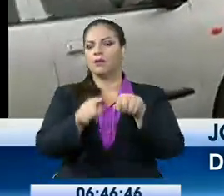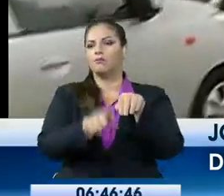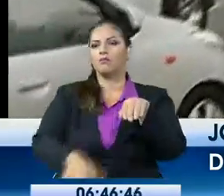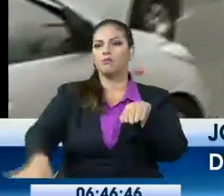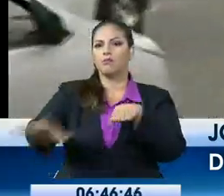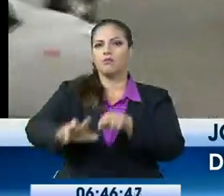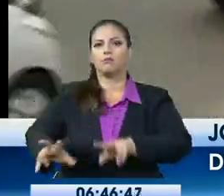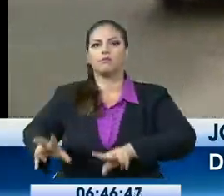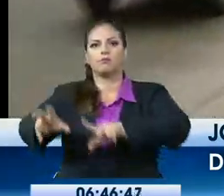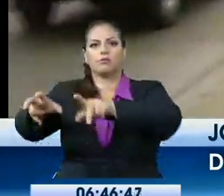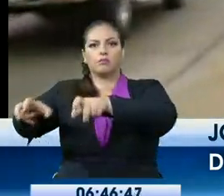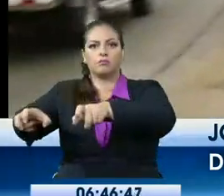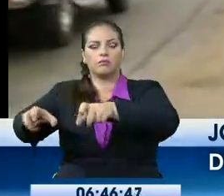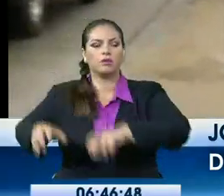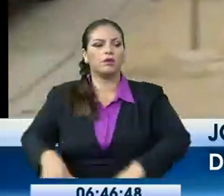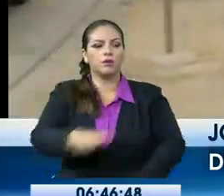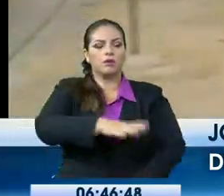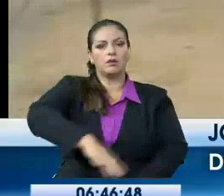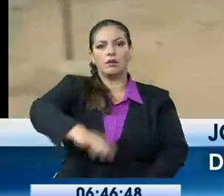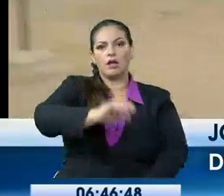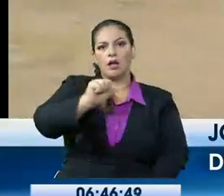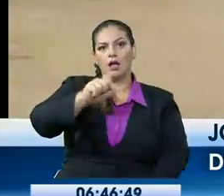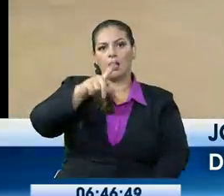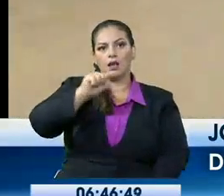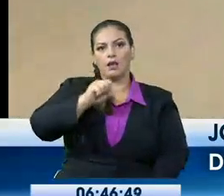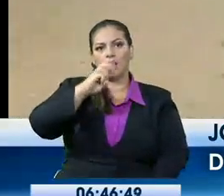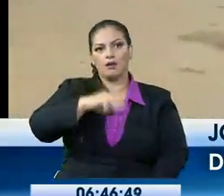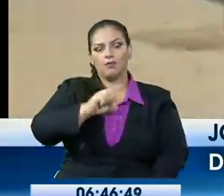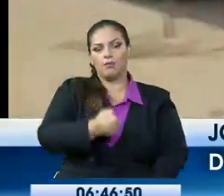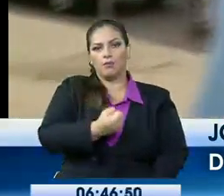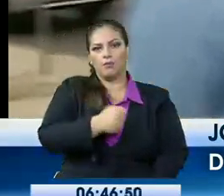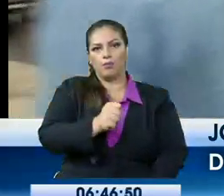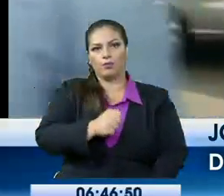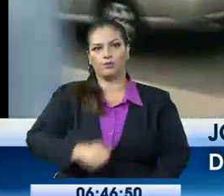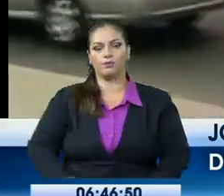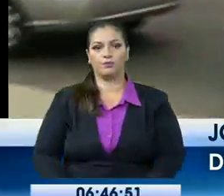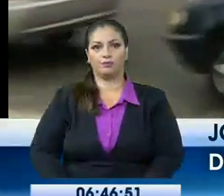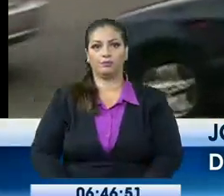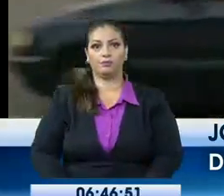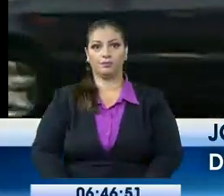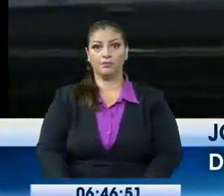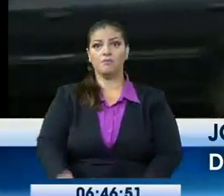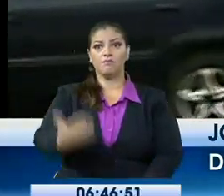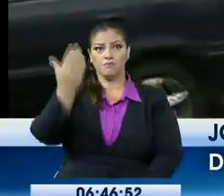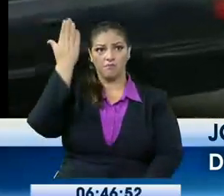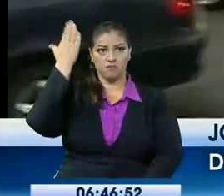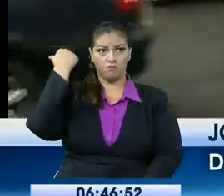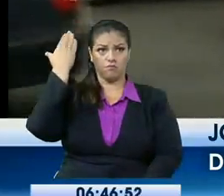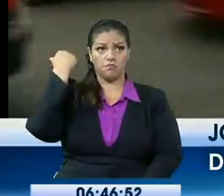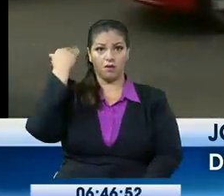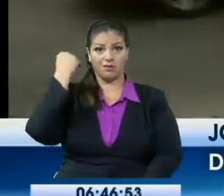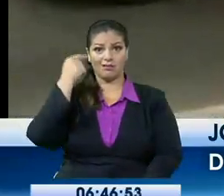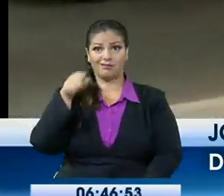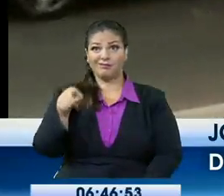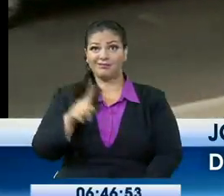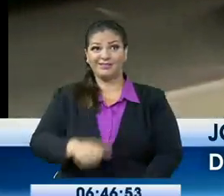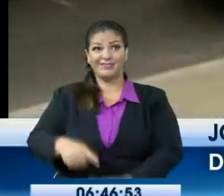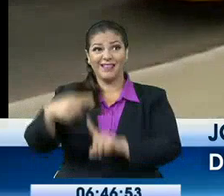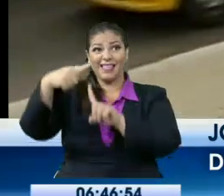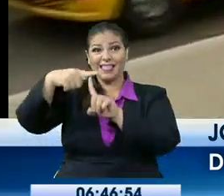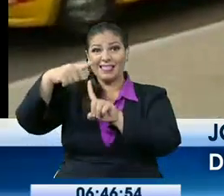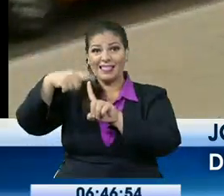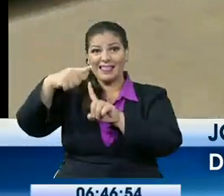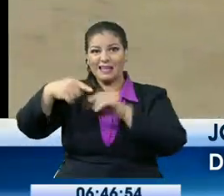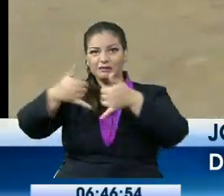Los Álamos. Esta ruta, que en su momento era de doble carril, tanto el de salida como el de